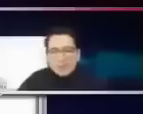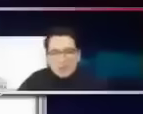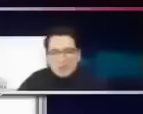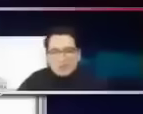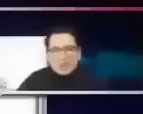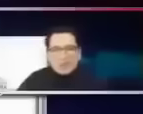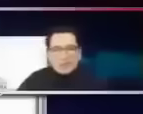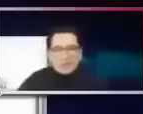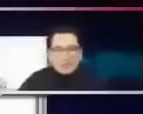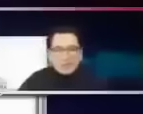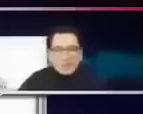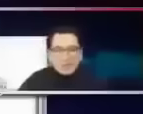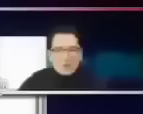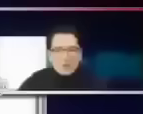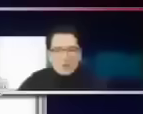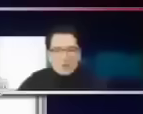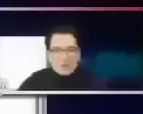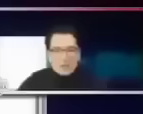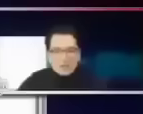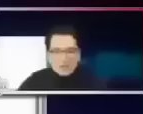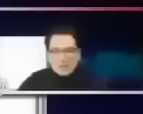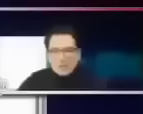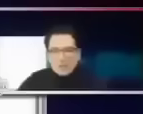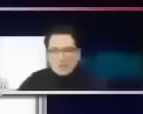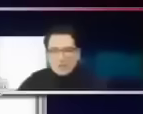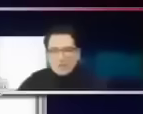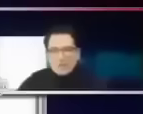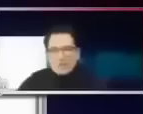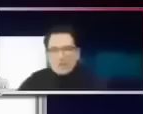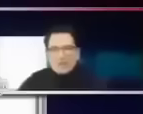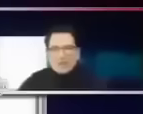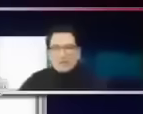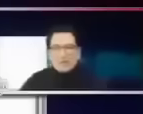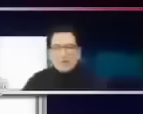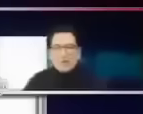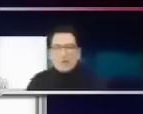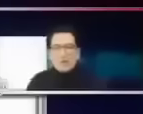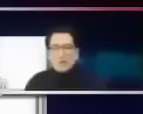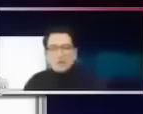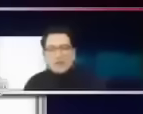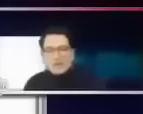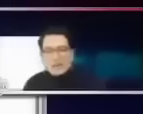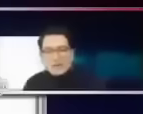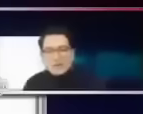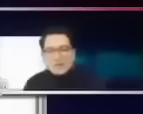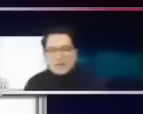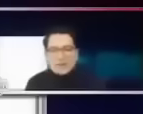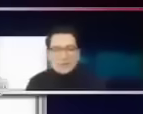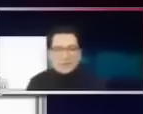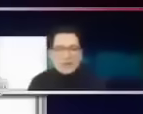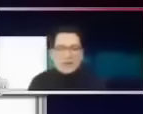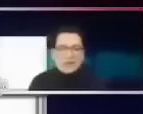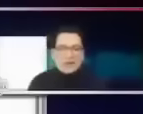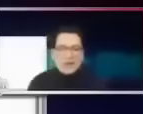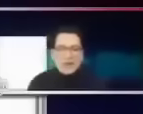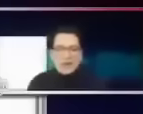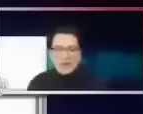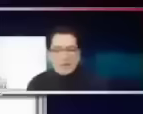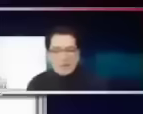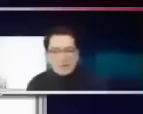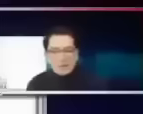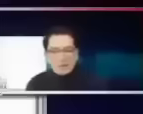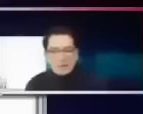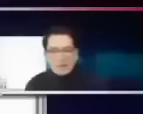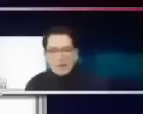de contrabando. El lunes se afirmó que una fecha que no especificó, la Secretaría de Marina detectó un tanquero que buscaba